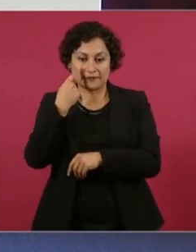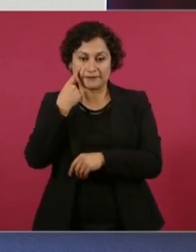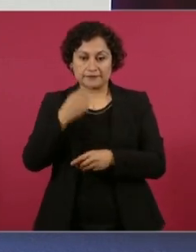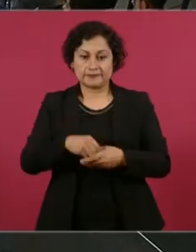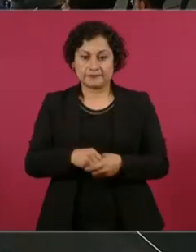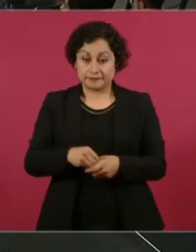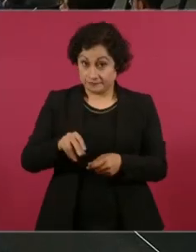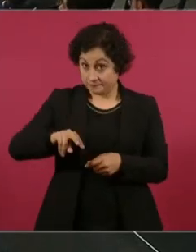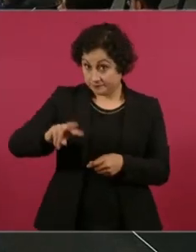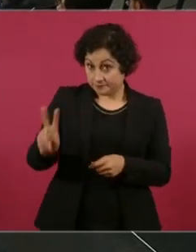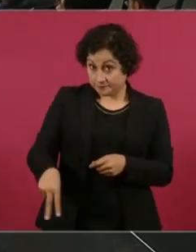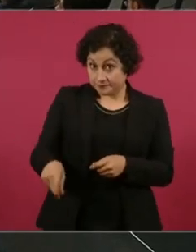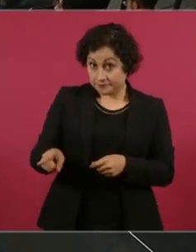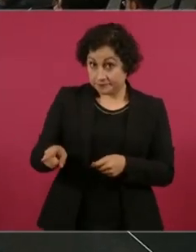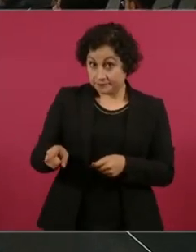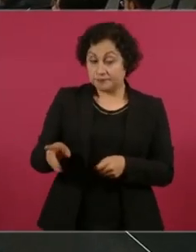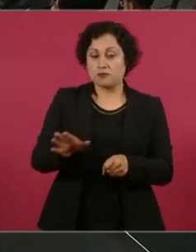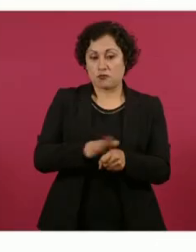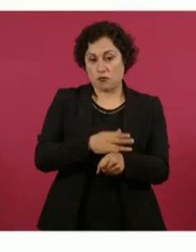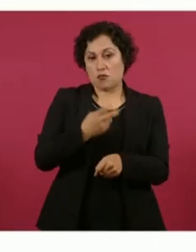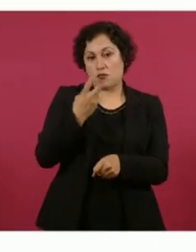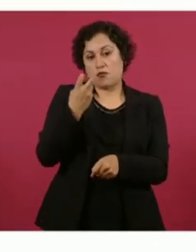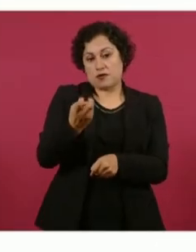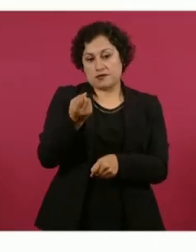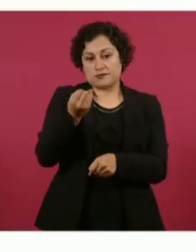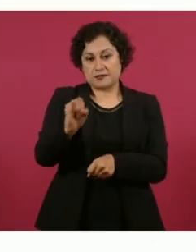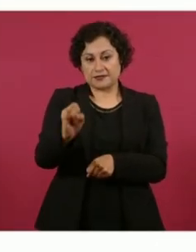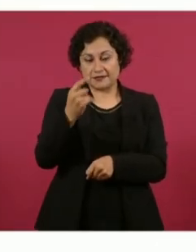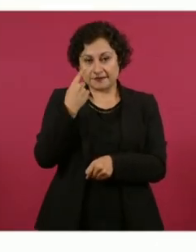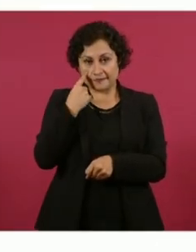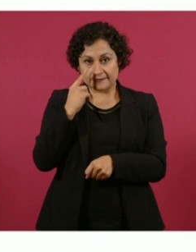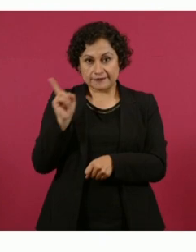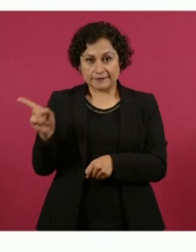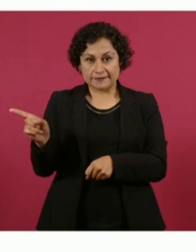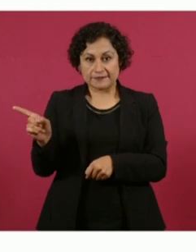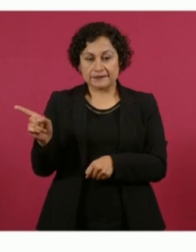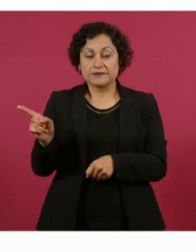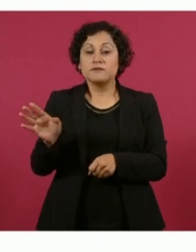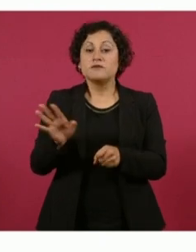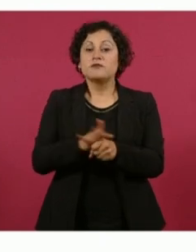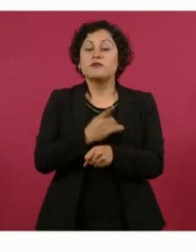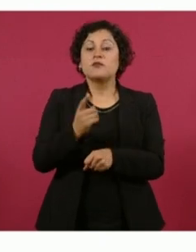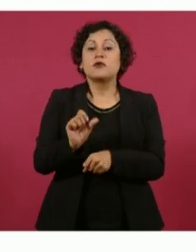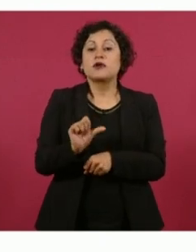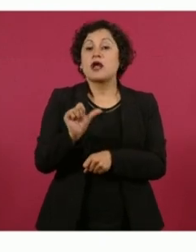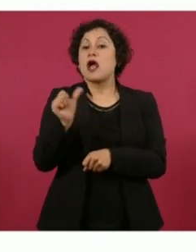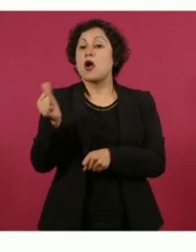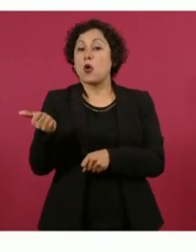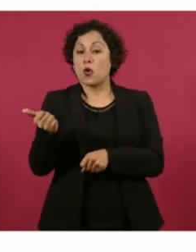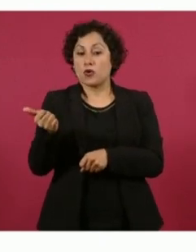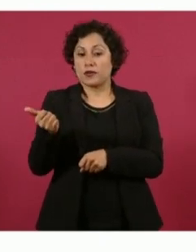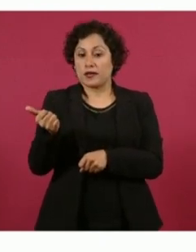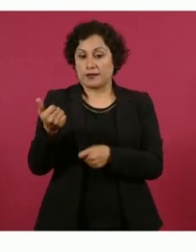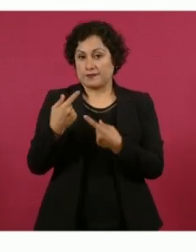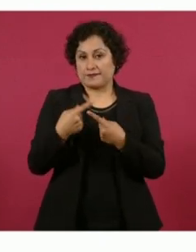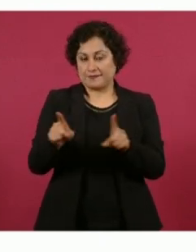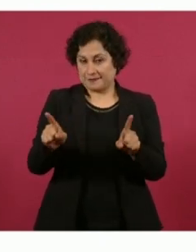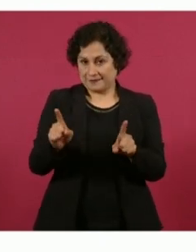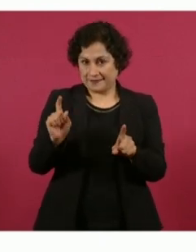¿verdad? Por eso da así, porque la otra no pone a, digo,